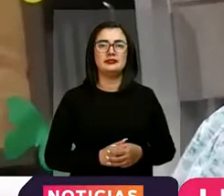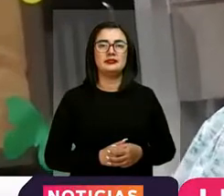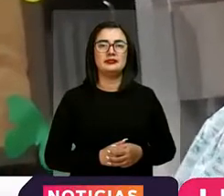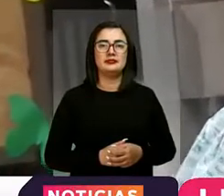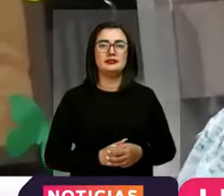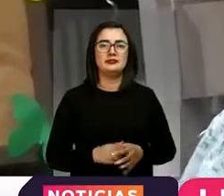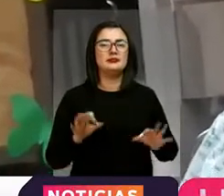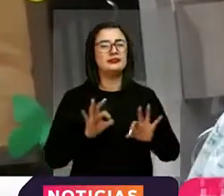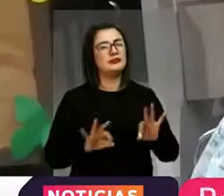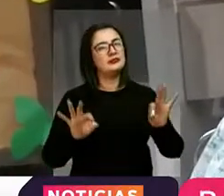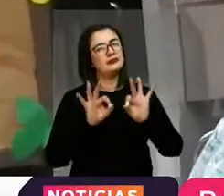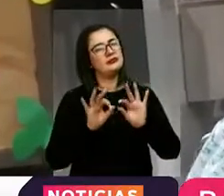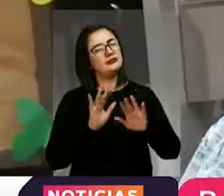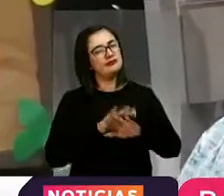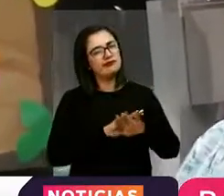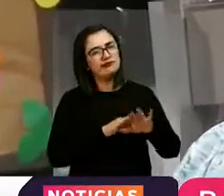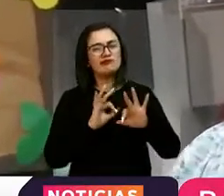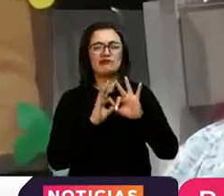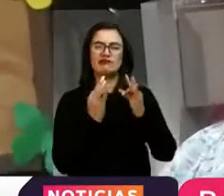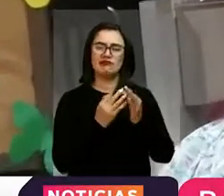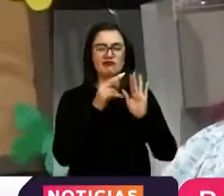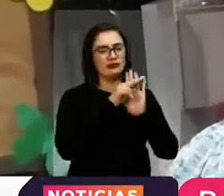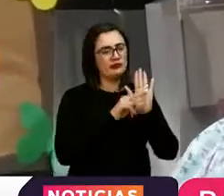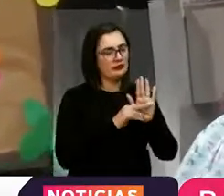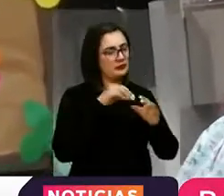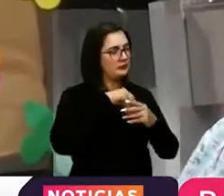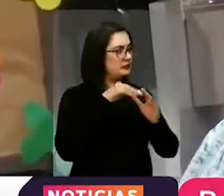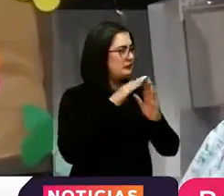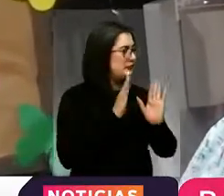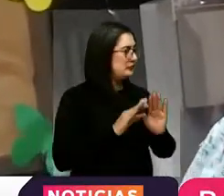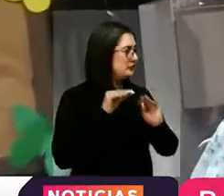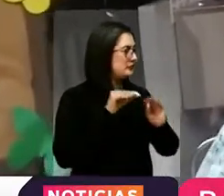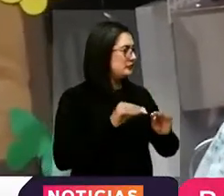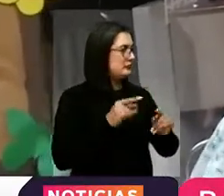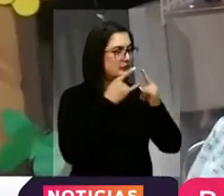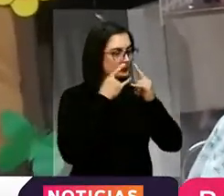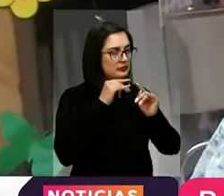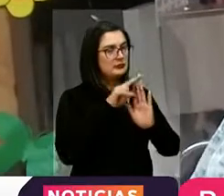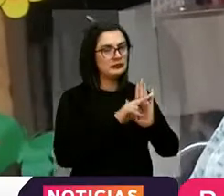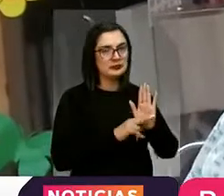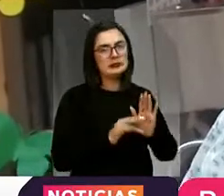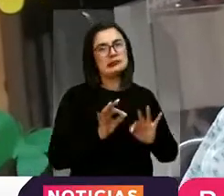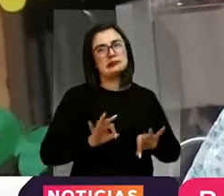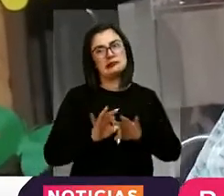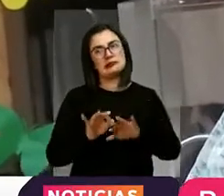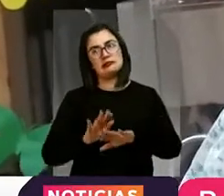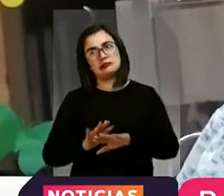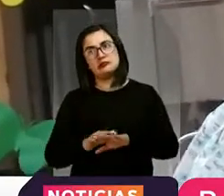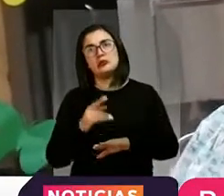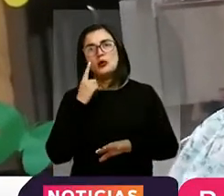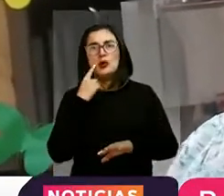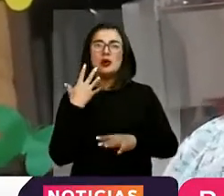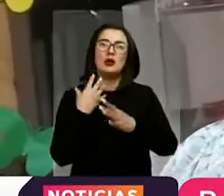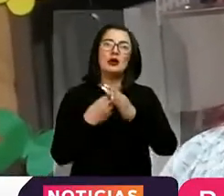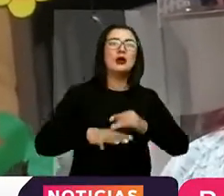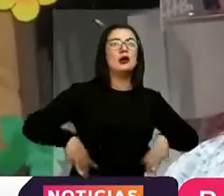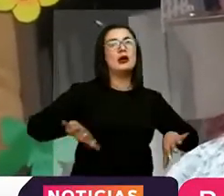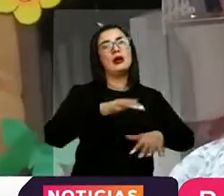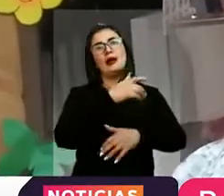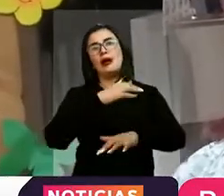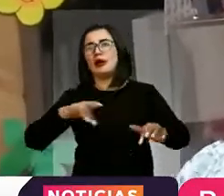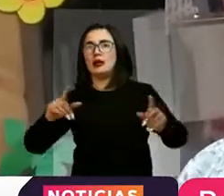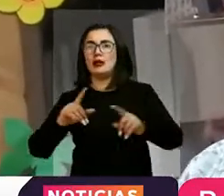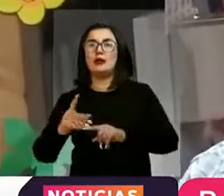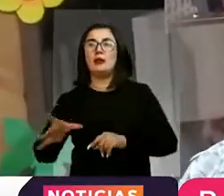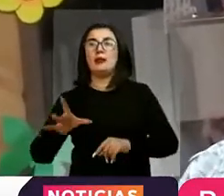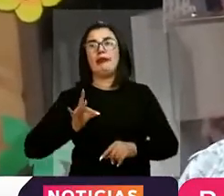cumpliendo a cabalidad los protocolos desde casa, en donde les hemos pedido evitar llevarlas a lugares públicos para que no ponernos en